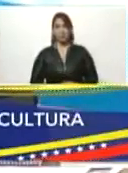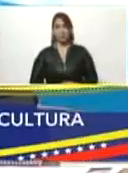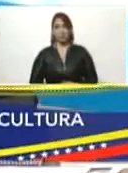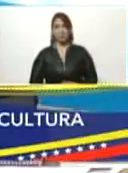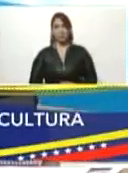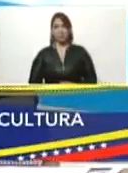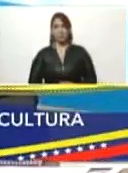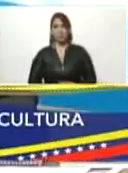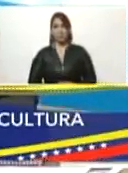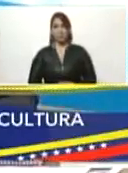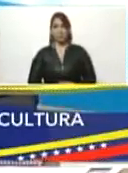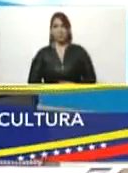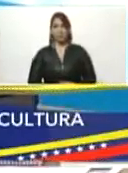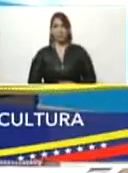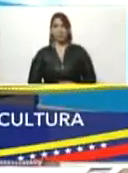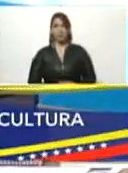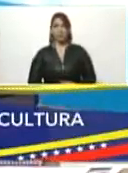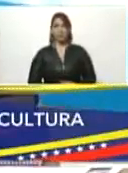¿Ah?